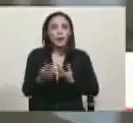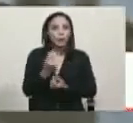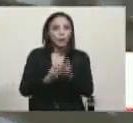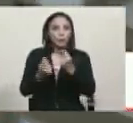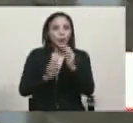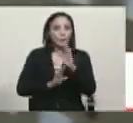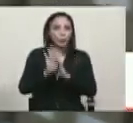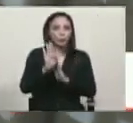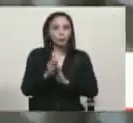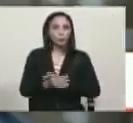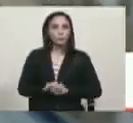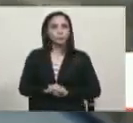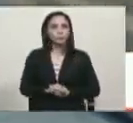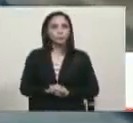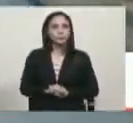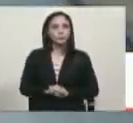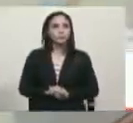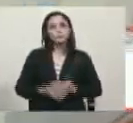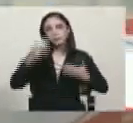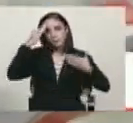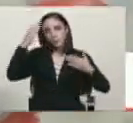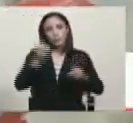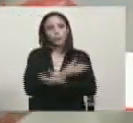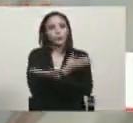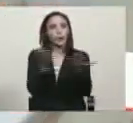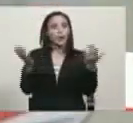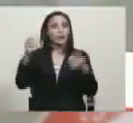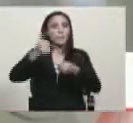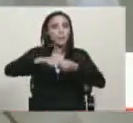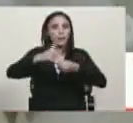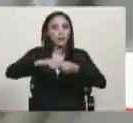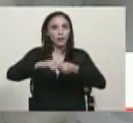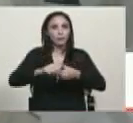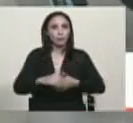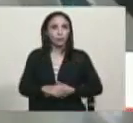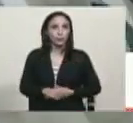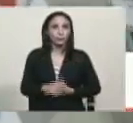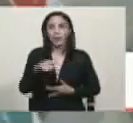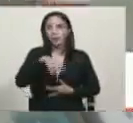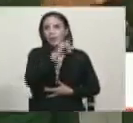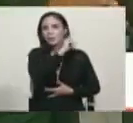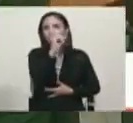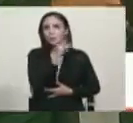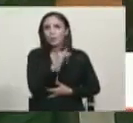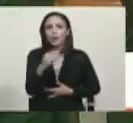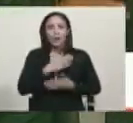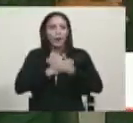económica, crecimiento y prosperidad. Saludo Maracaibo, saludo el Zulia amado,